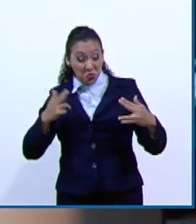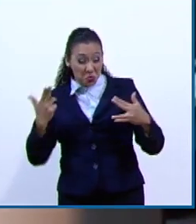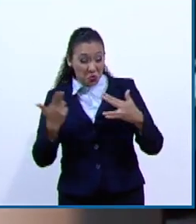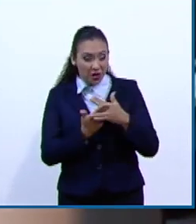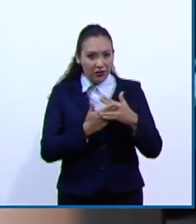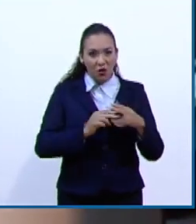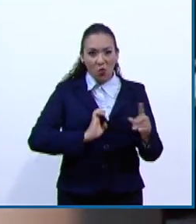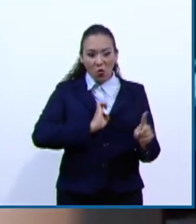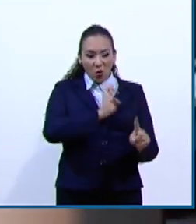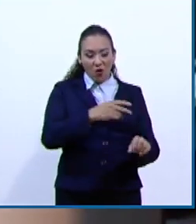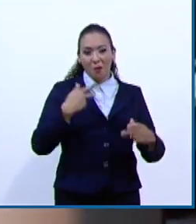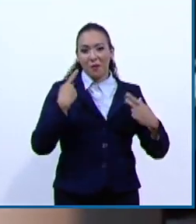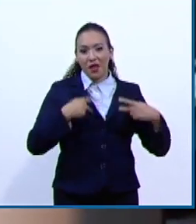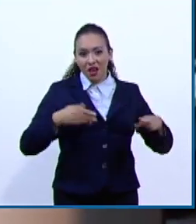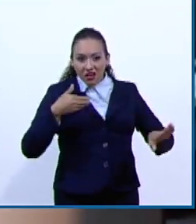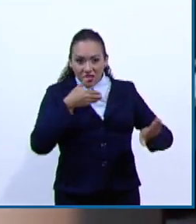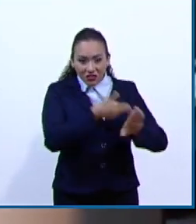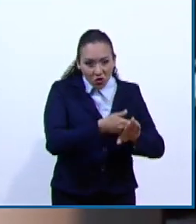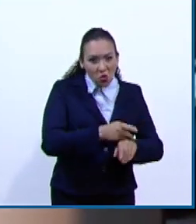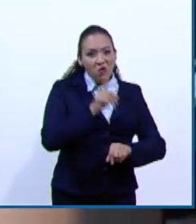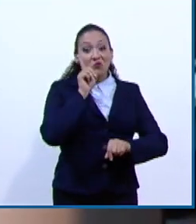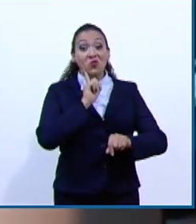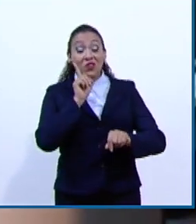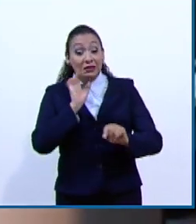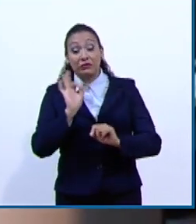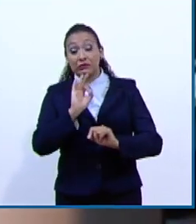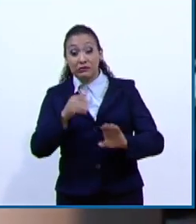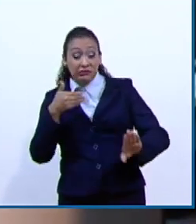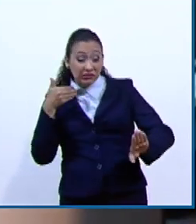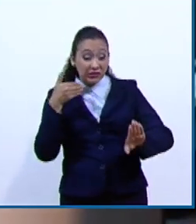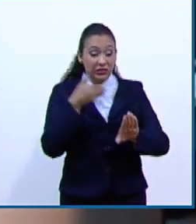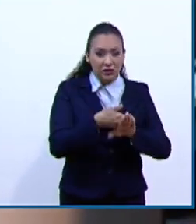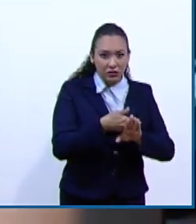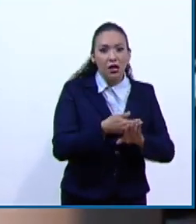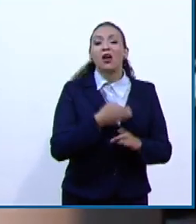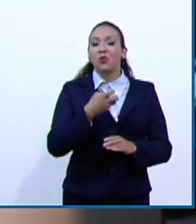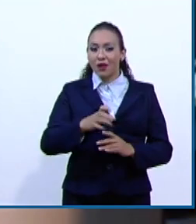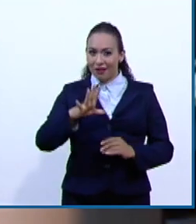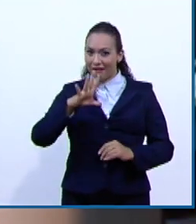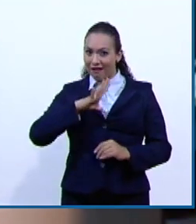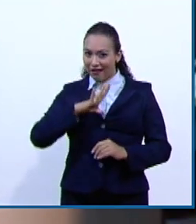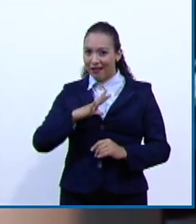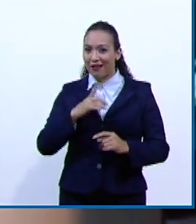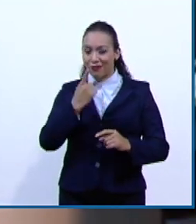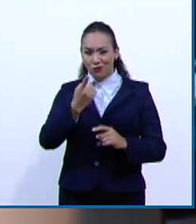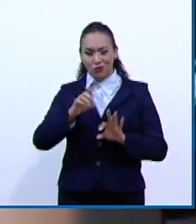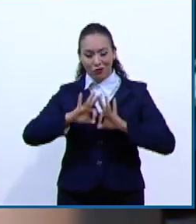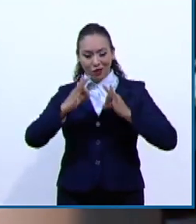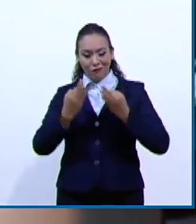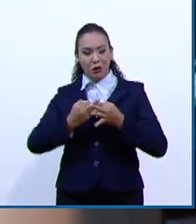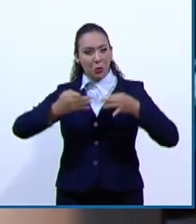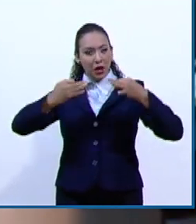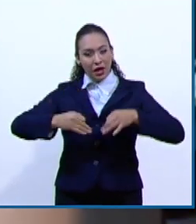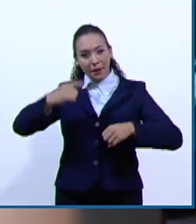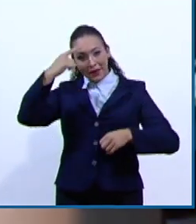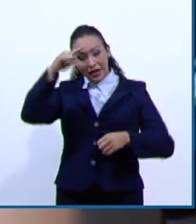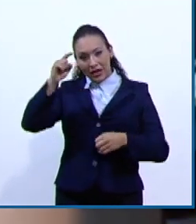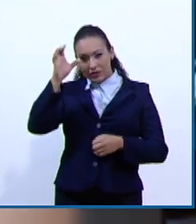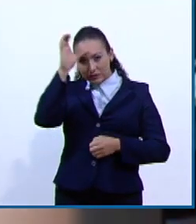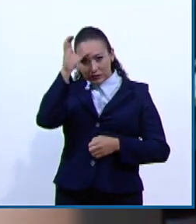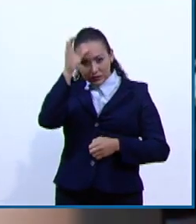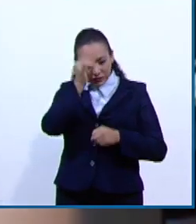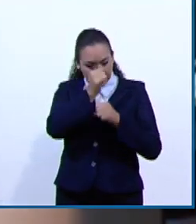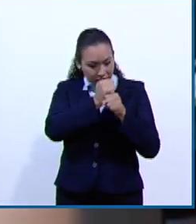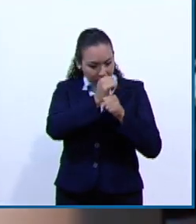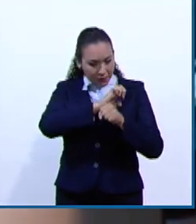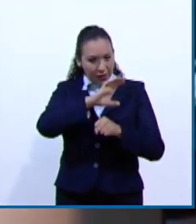instrumentos novedosos, como lo es el metaperitaje, que ha venido a revolucionar parte del trabajo que se hace en la ciencia forense y ha